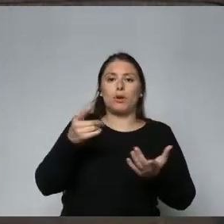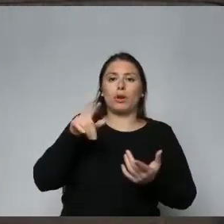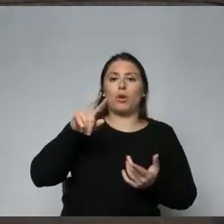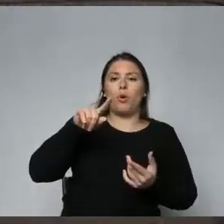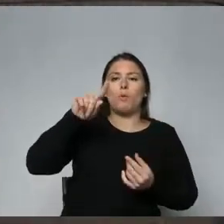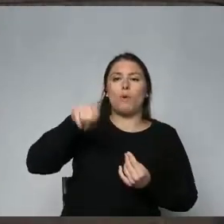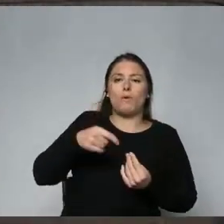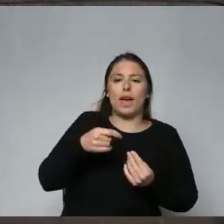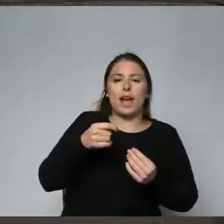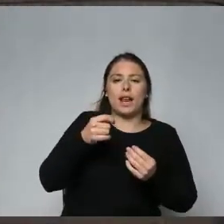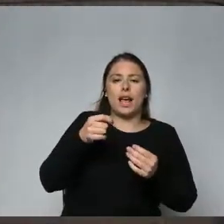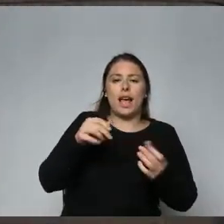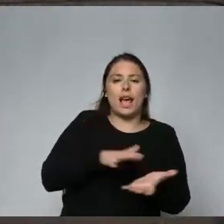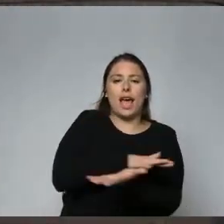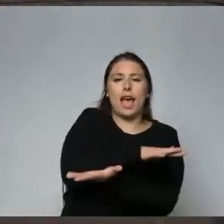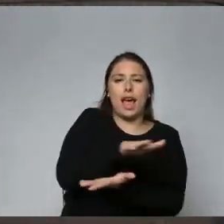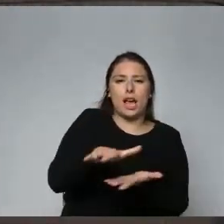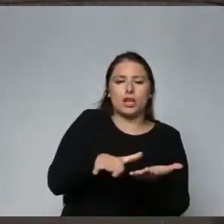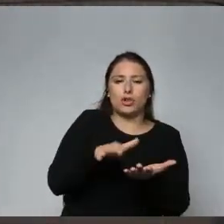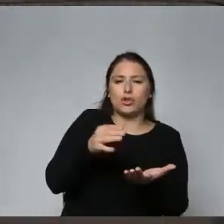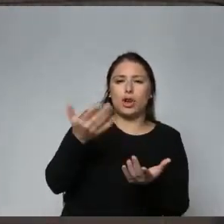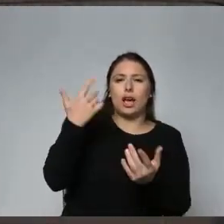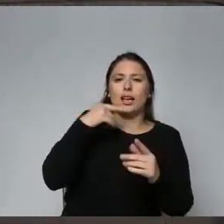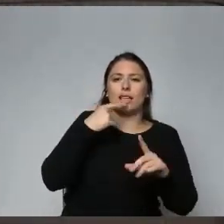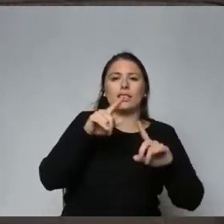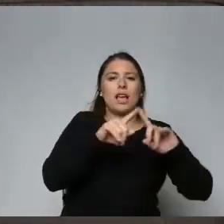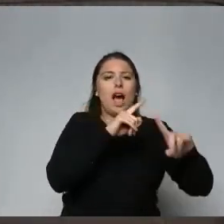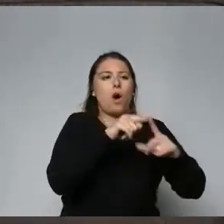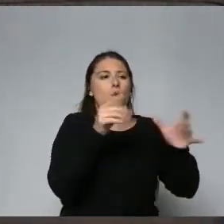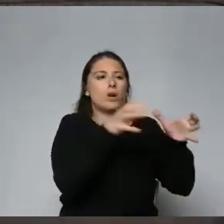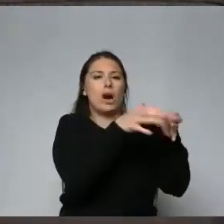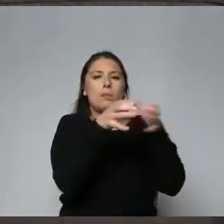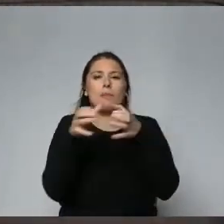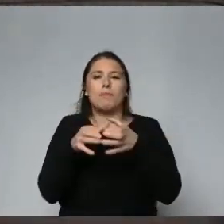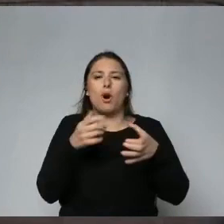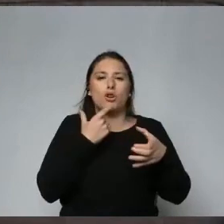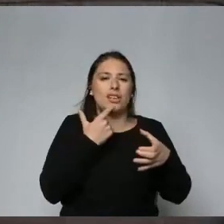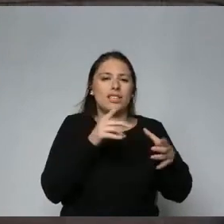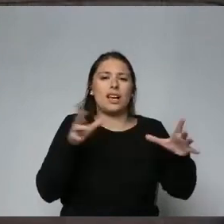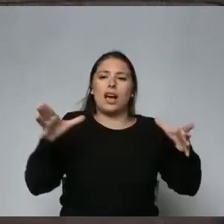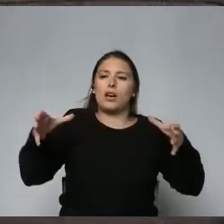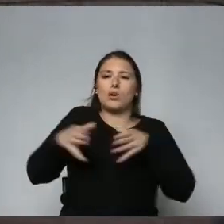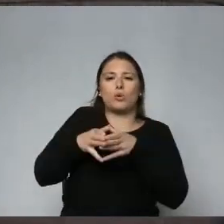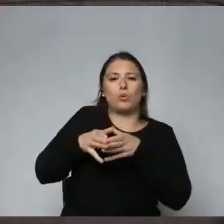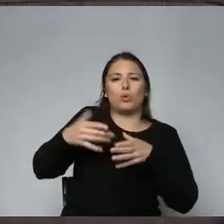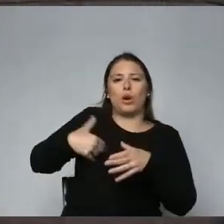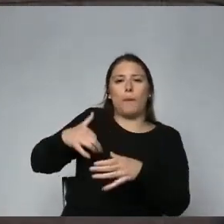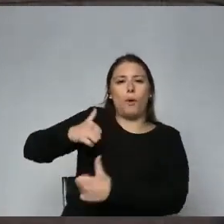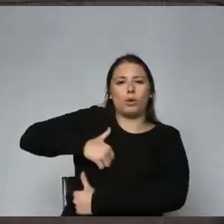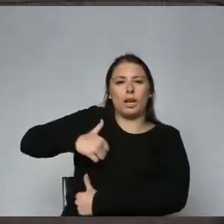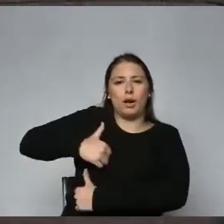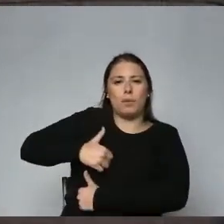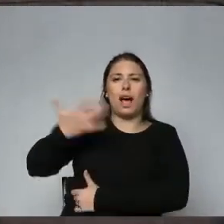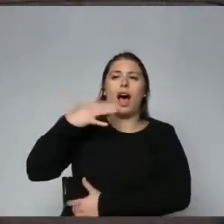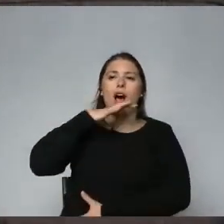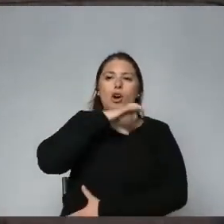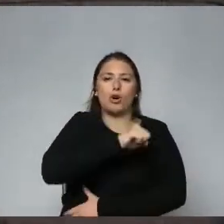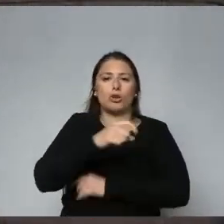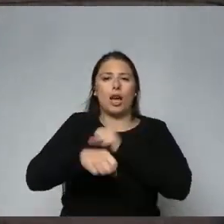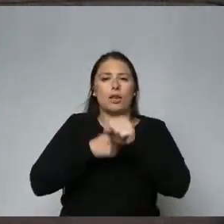que originada en un acuerdo de los partidos políticos con las Fuerzas Armadas, en agosto